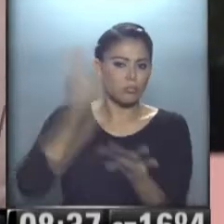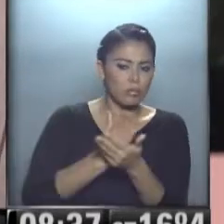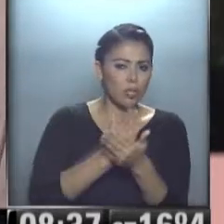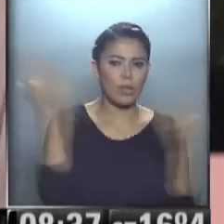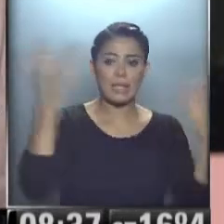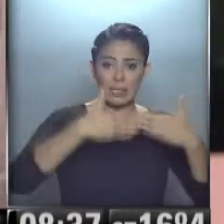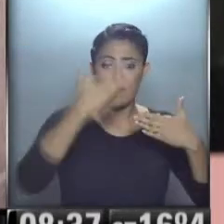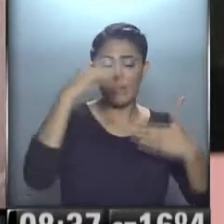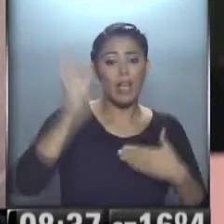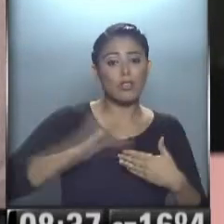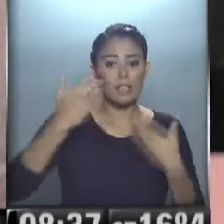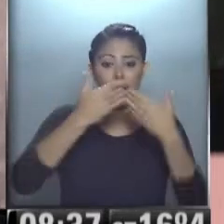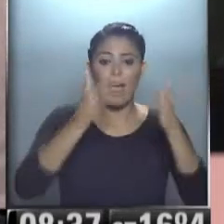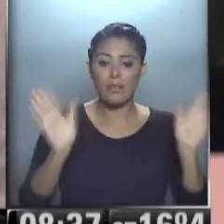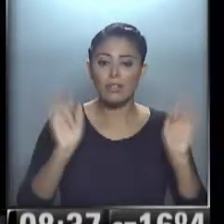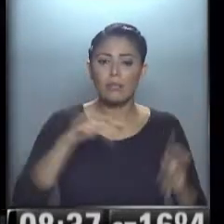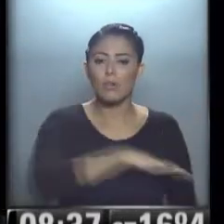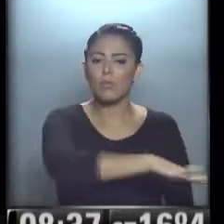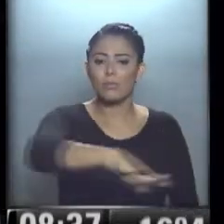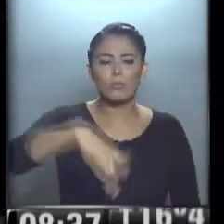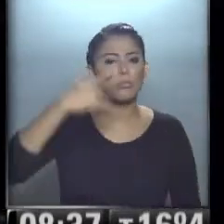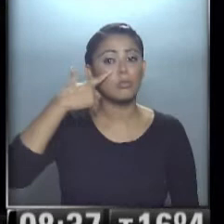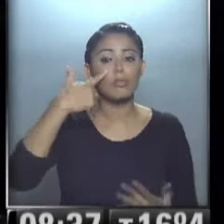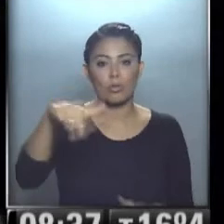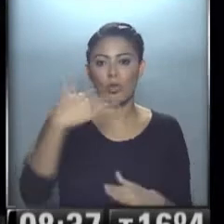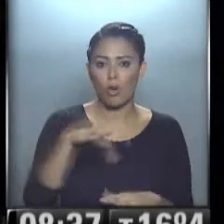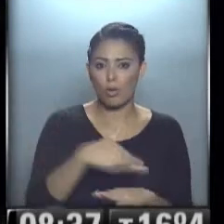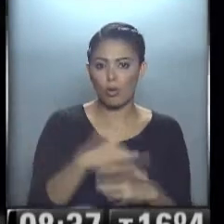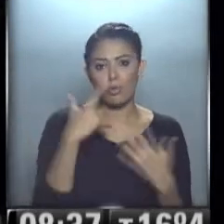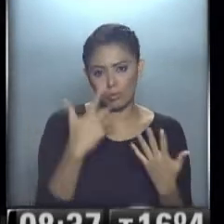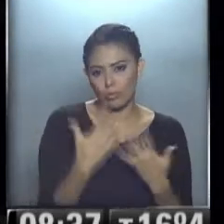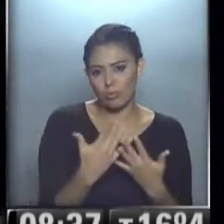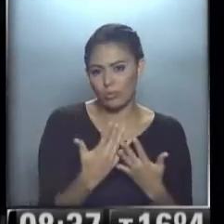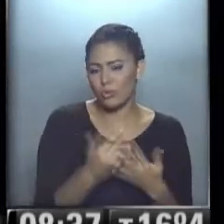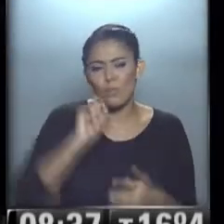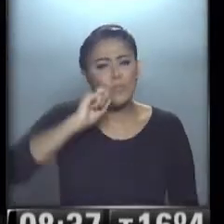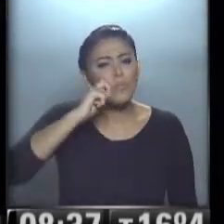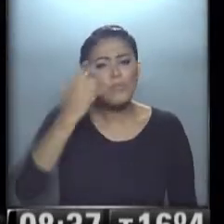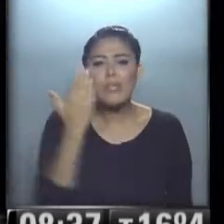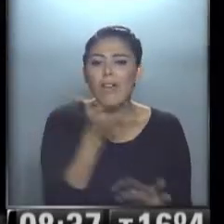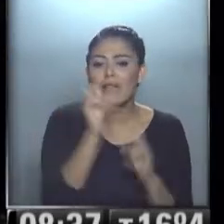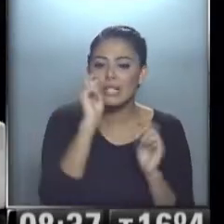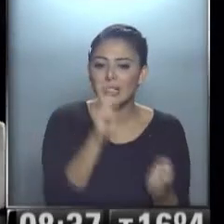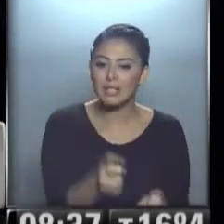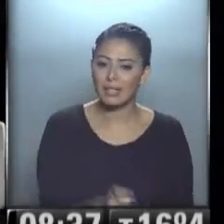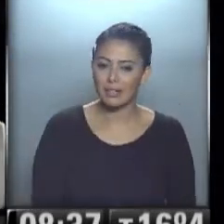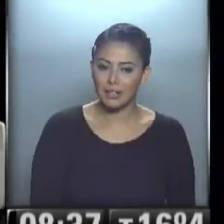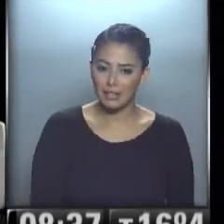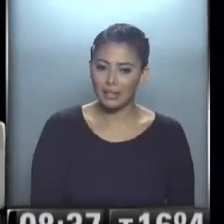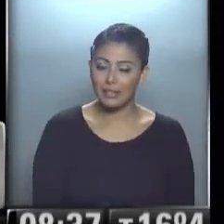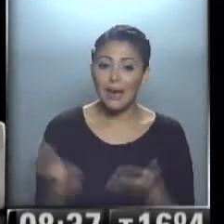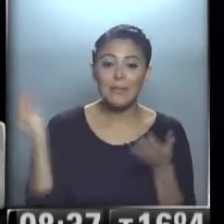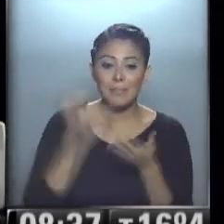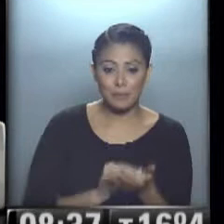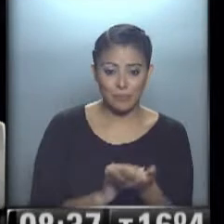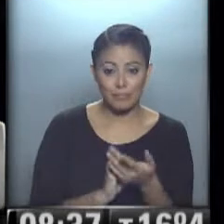unos años, porque además está en el pasaje Santos Disópolis, que ya es un pasaje por sí suficientemente lindo como para ir a visitarlo, y como si esto fuera